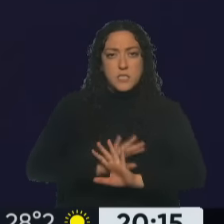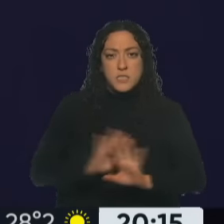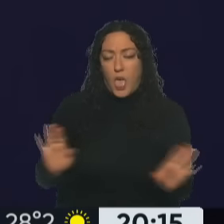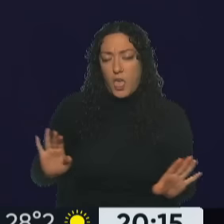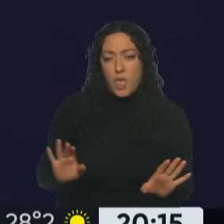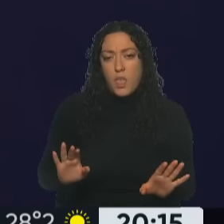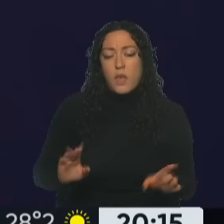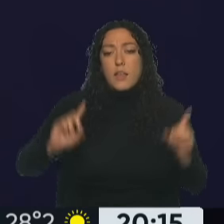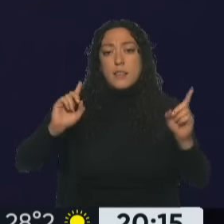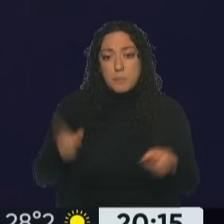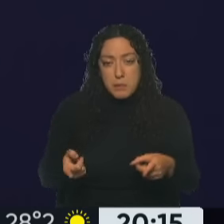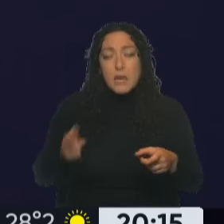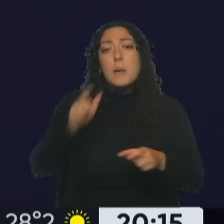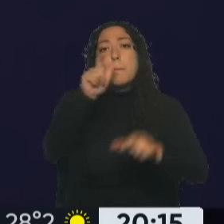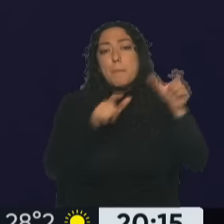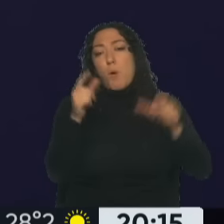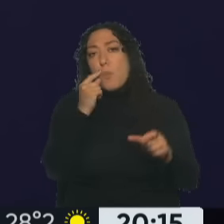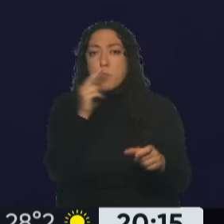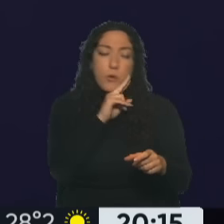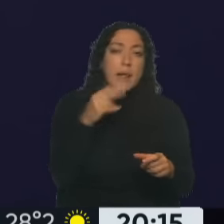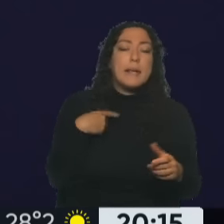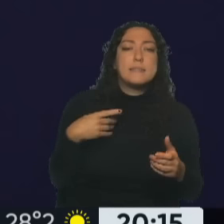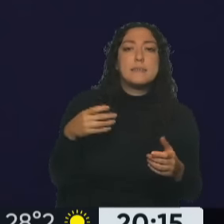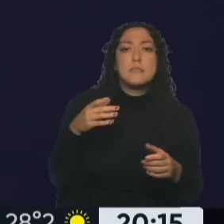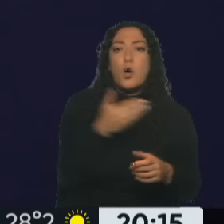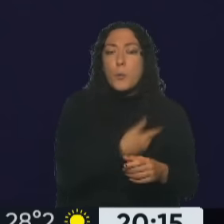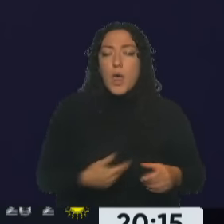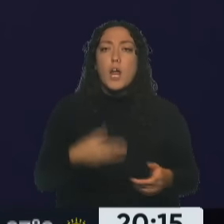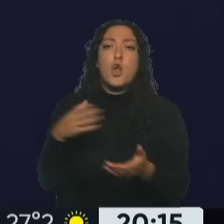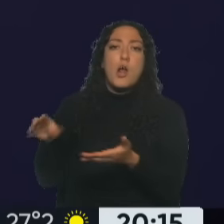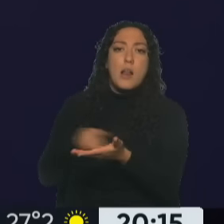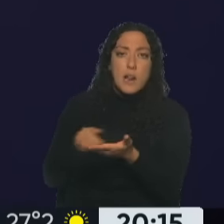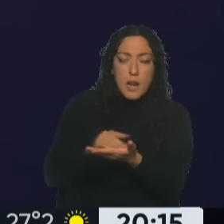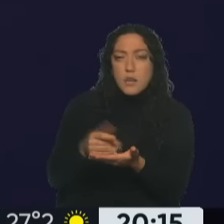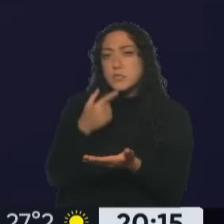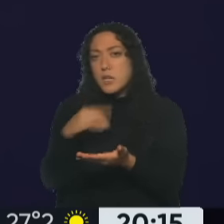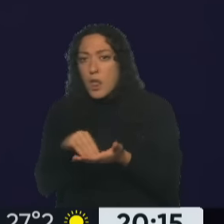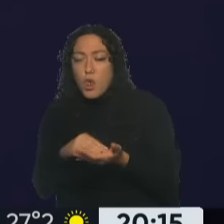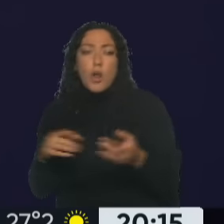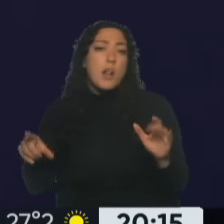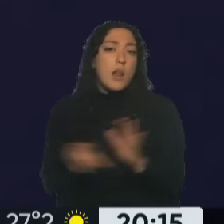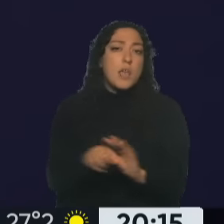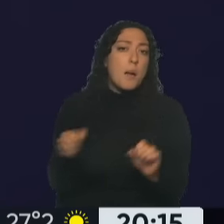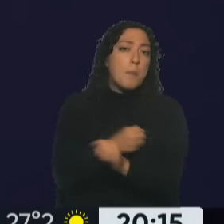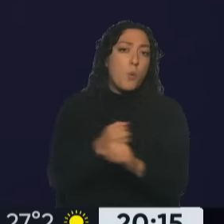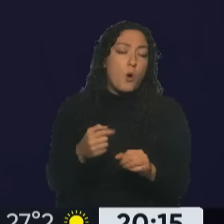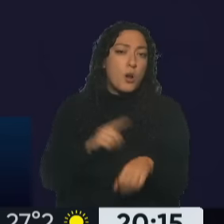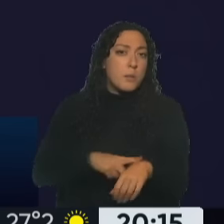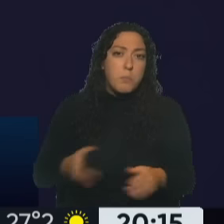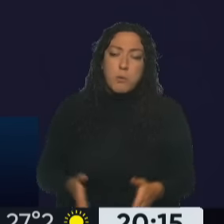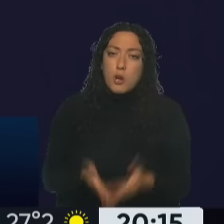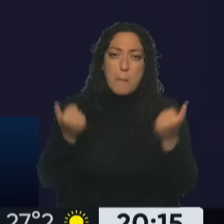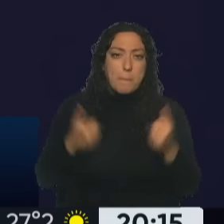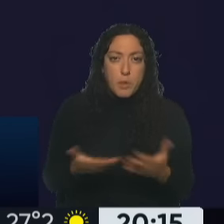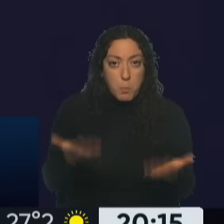que gobernadores legisladores y demás puedan aprobar esta ley en el plazo lo